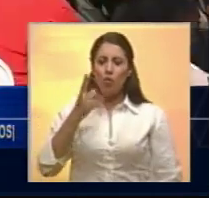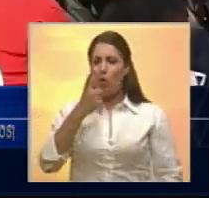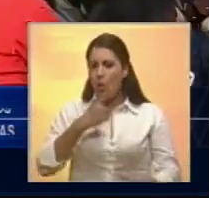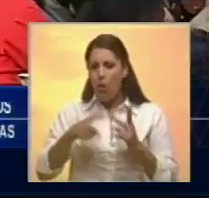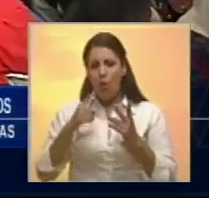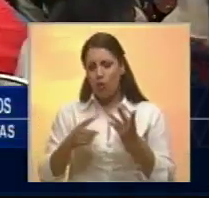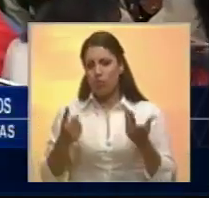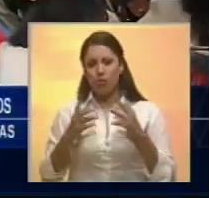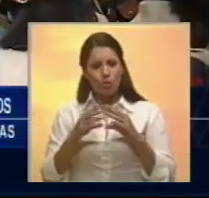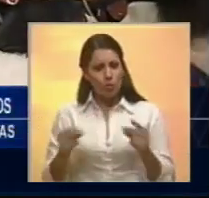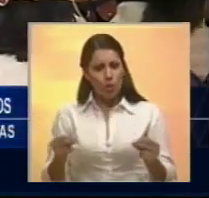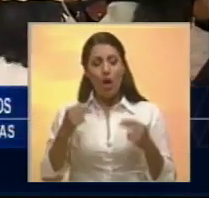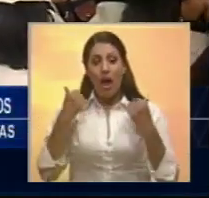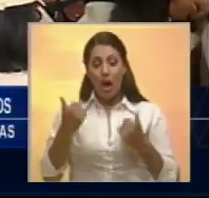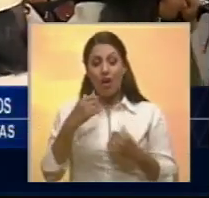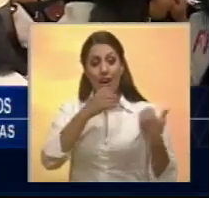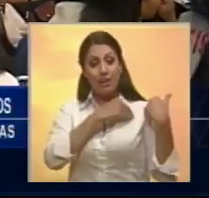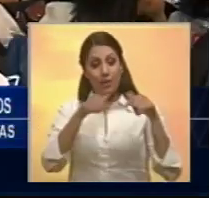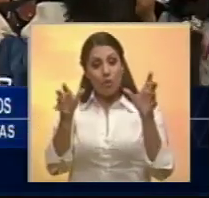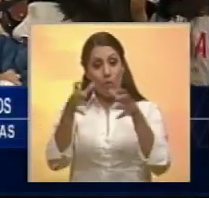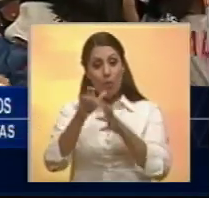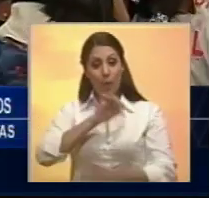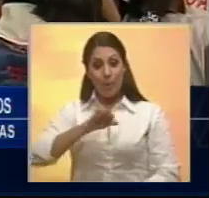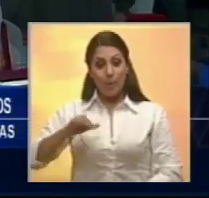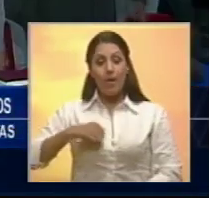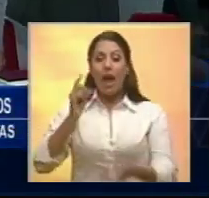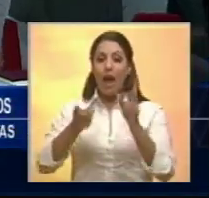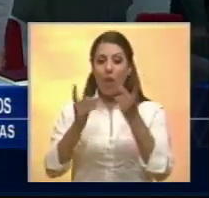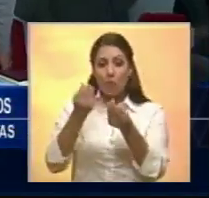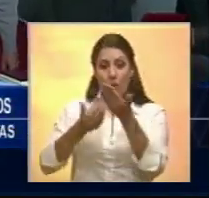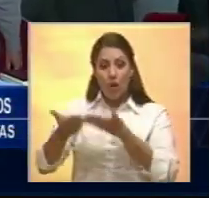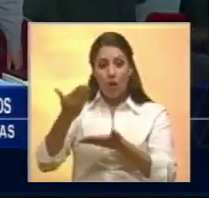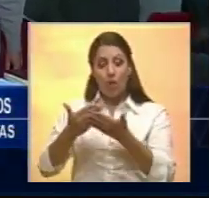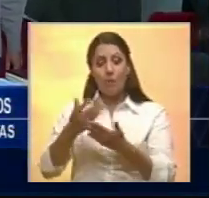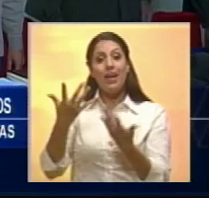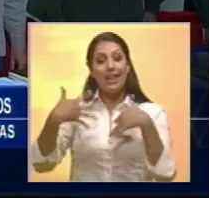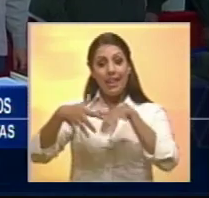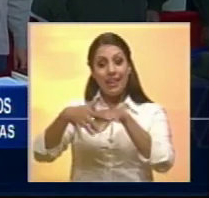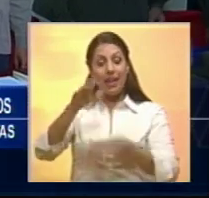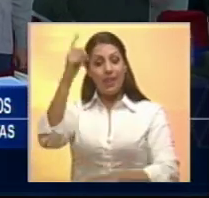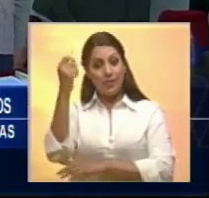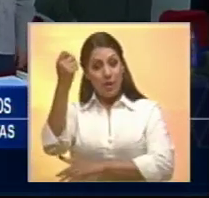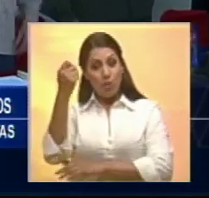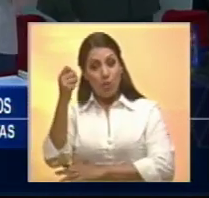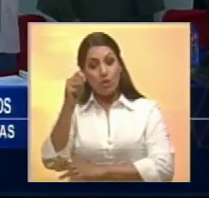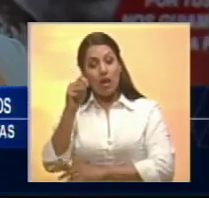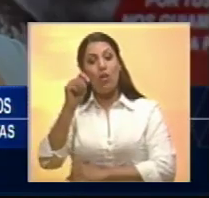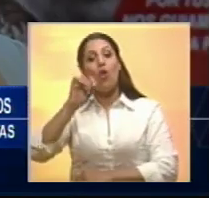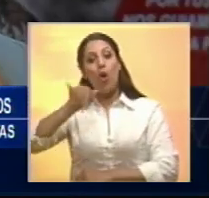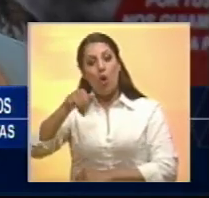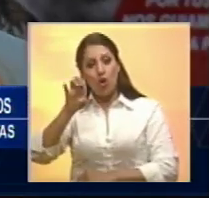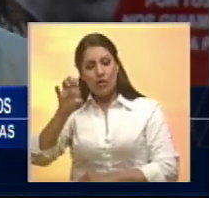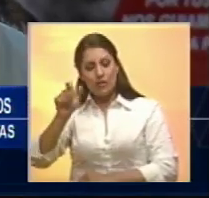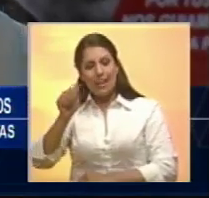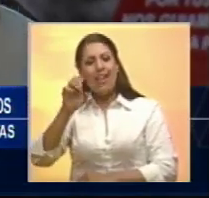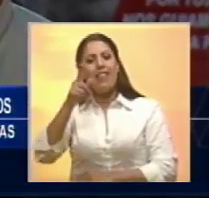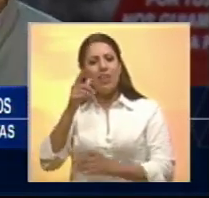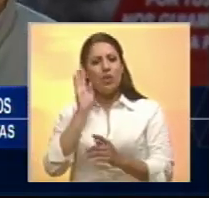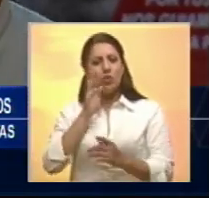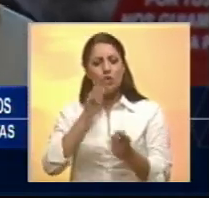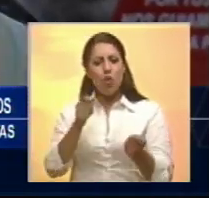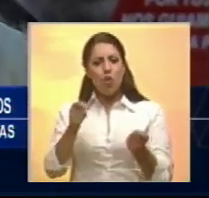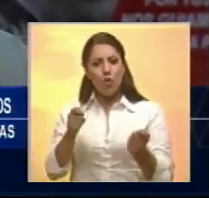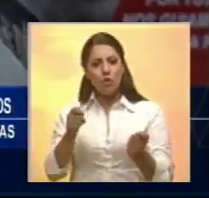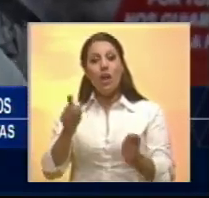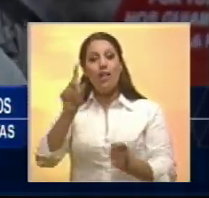Contreras aseguró que representantes gremiales del sector privado y algunos economistas, incluido el diputado José Guerra, insisten en el desmontaje de